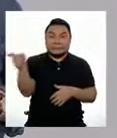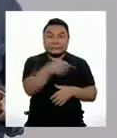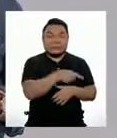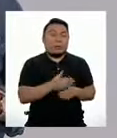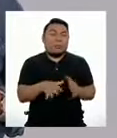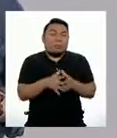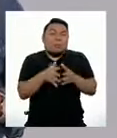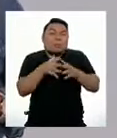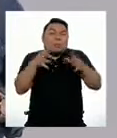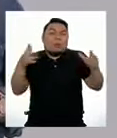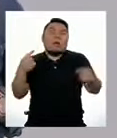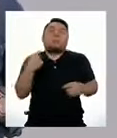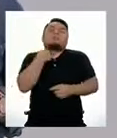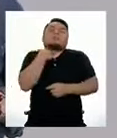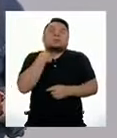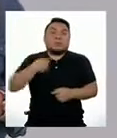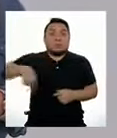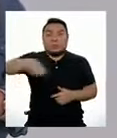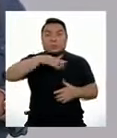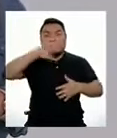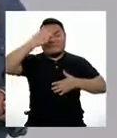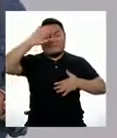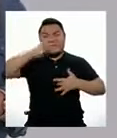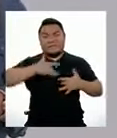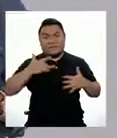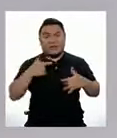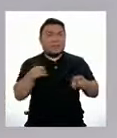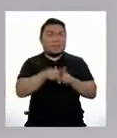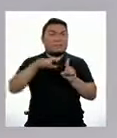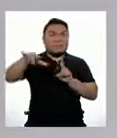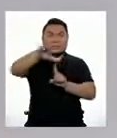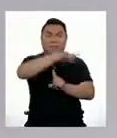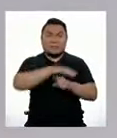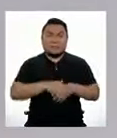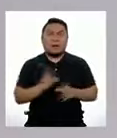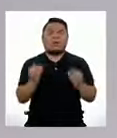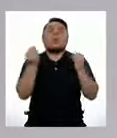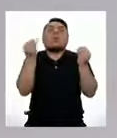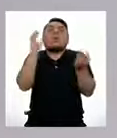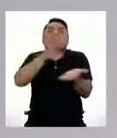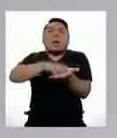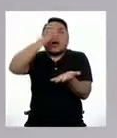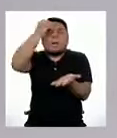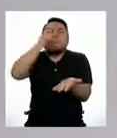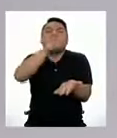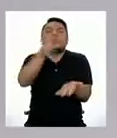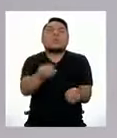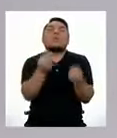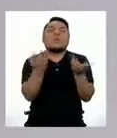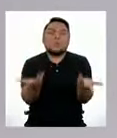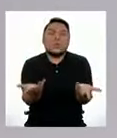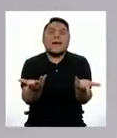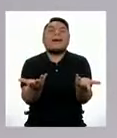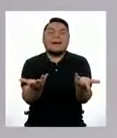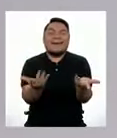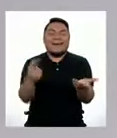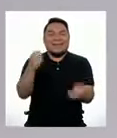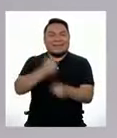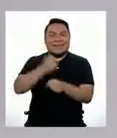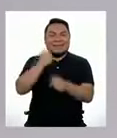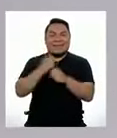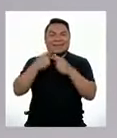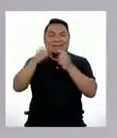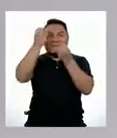en exceso son perjudiciales para nuestra salud y la del ambiente. ¿Cómo lo estamos aprendiendo? A través del trabajo con